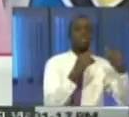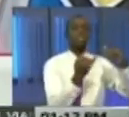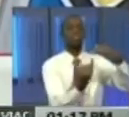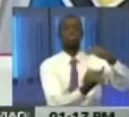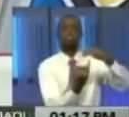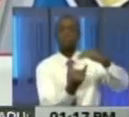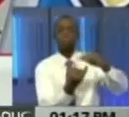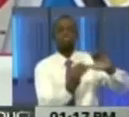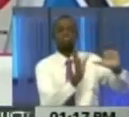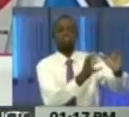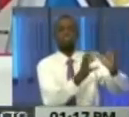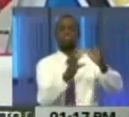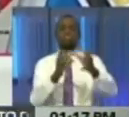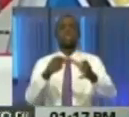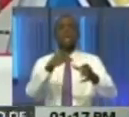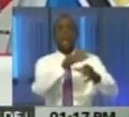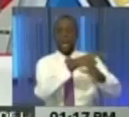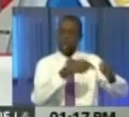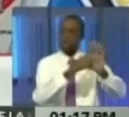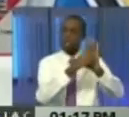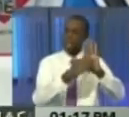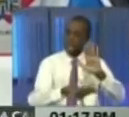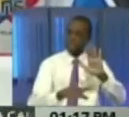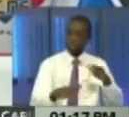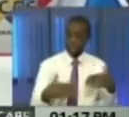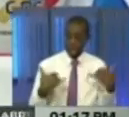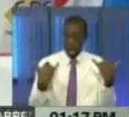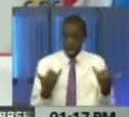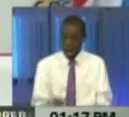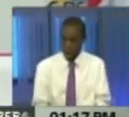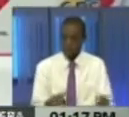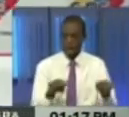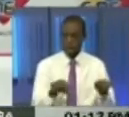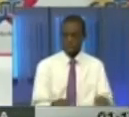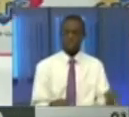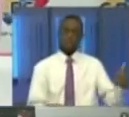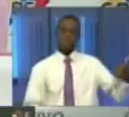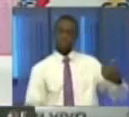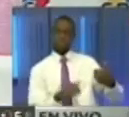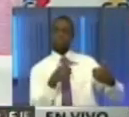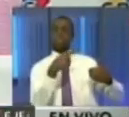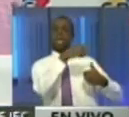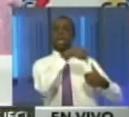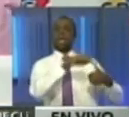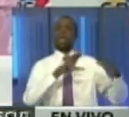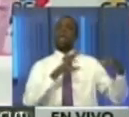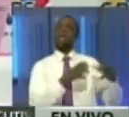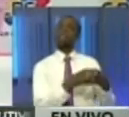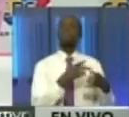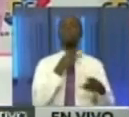de ese derecho, como es el caso que estamos viviendo nosotros hoy día.